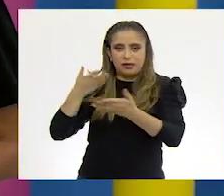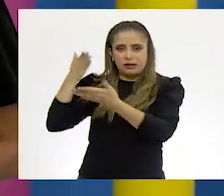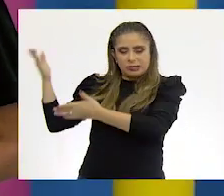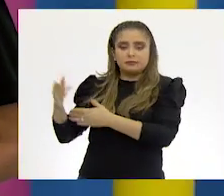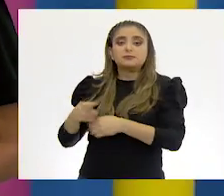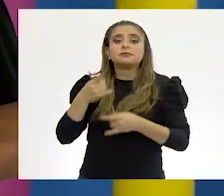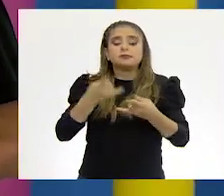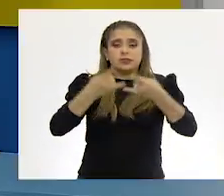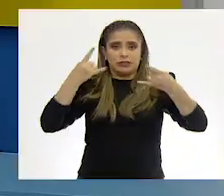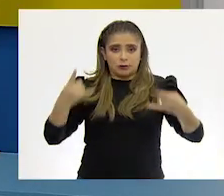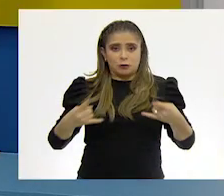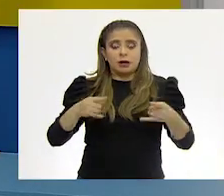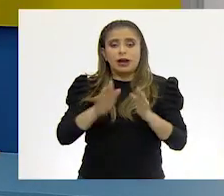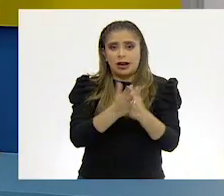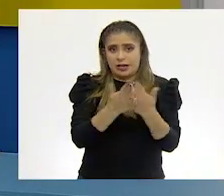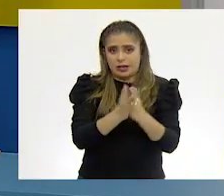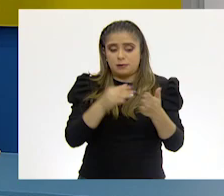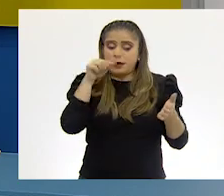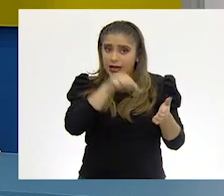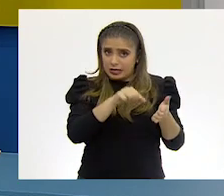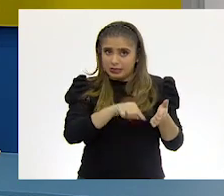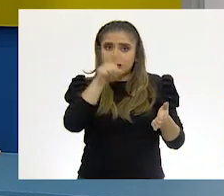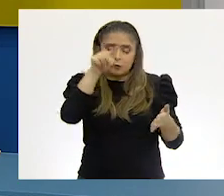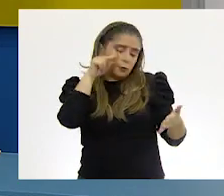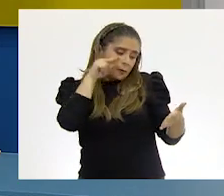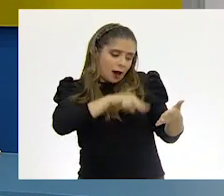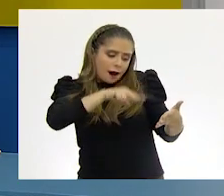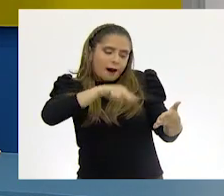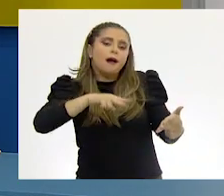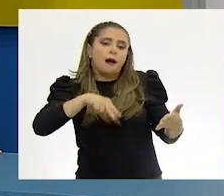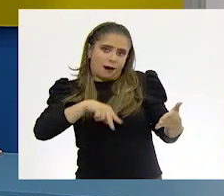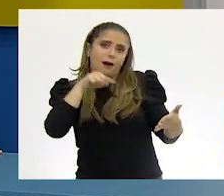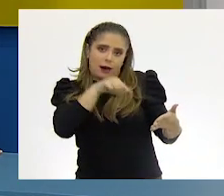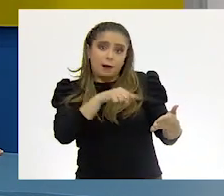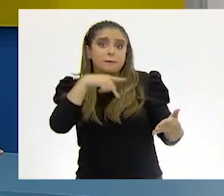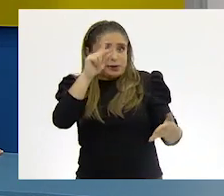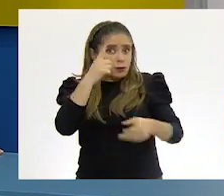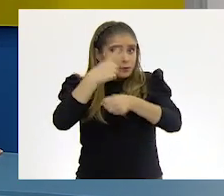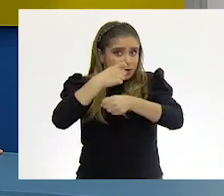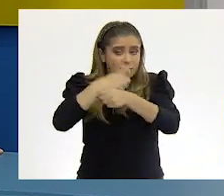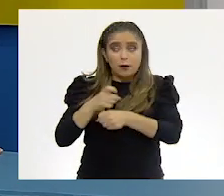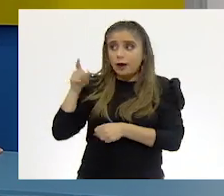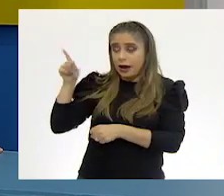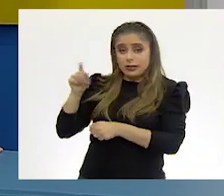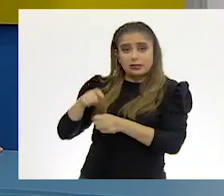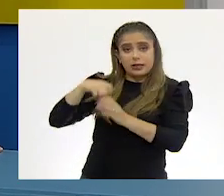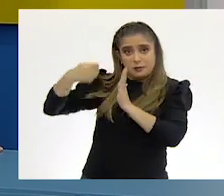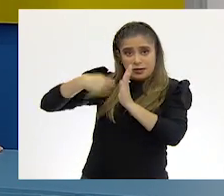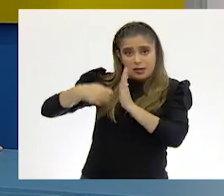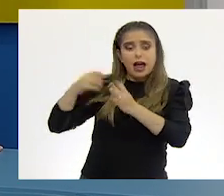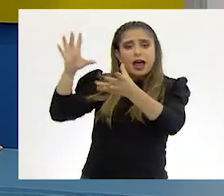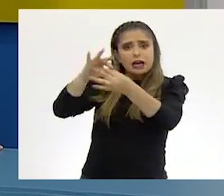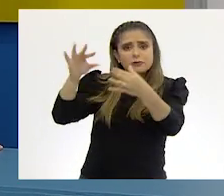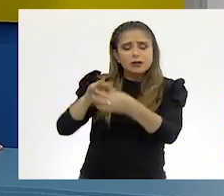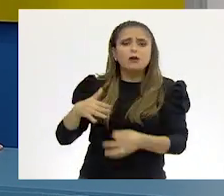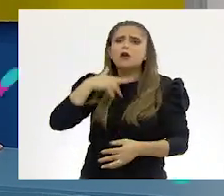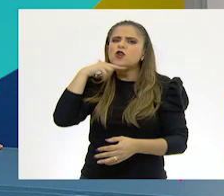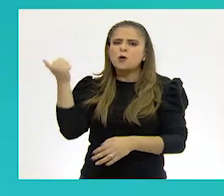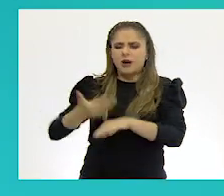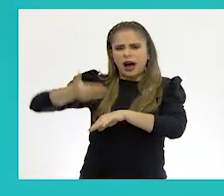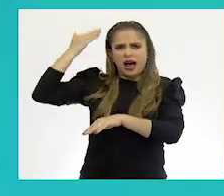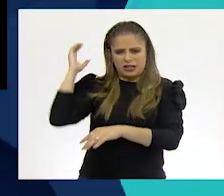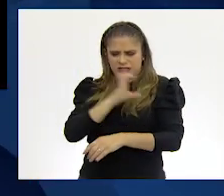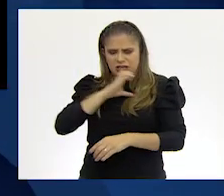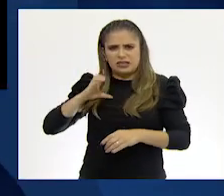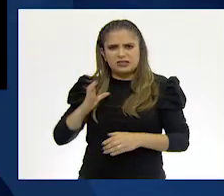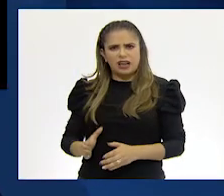texto de historia, que nos servirá como introducción para entender cómo se expandió el cristianismo en el Imperio Romano.